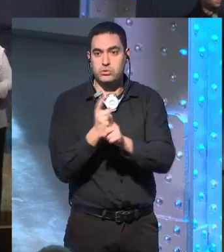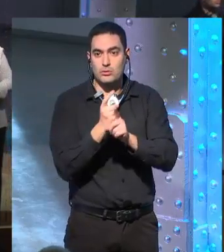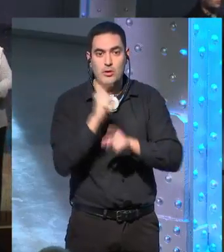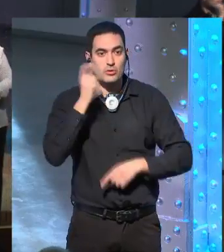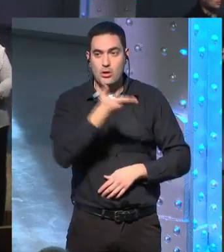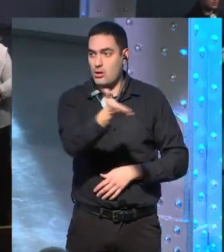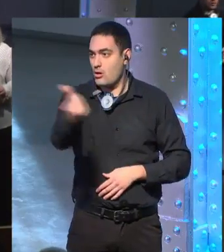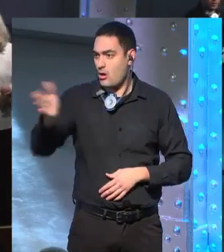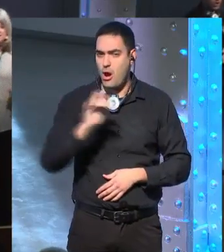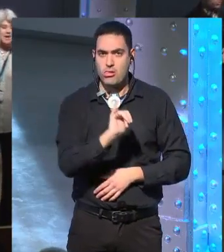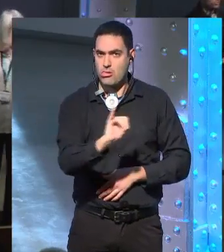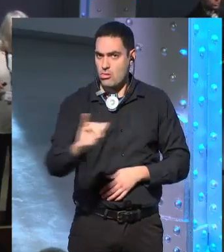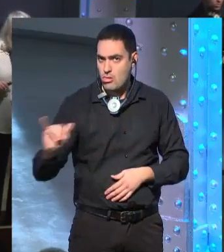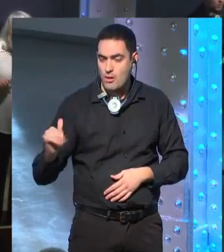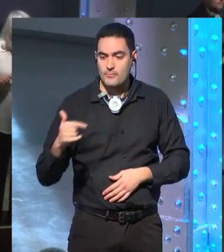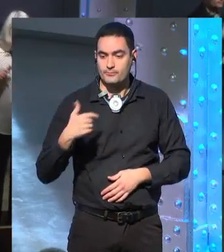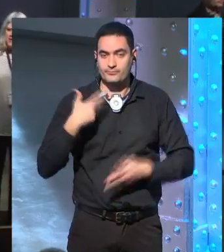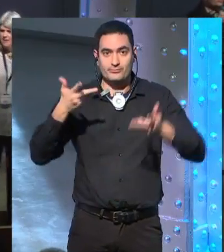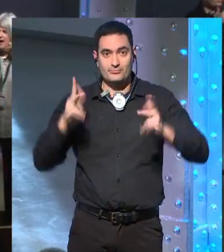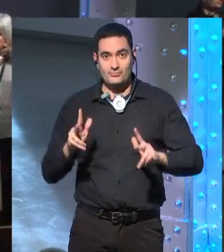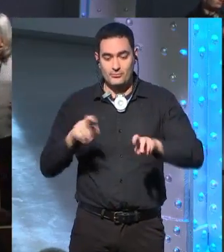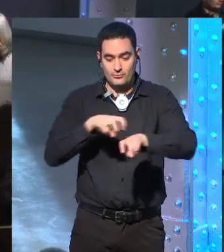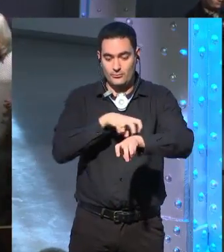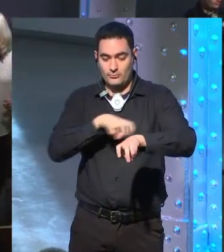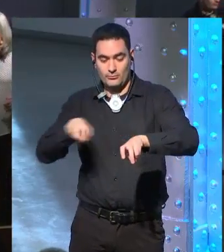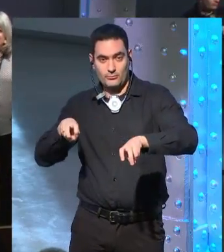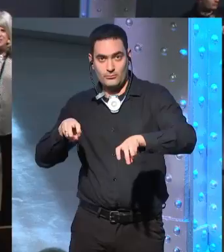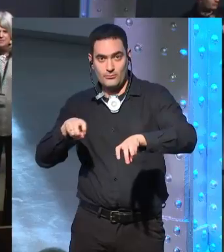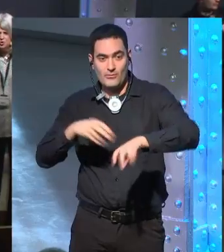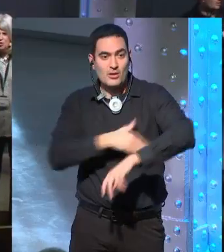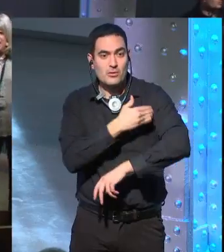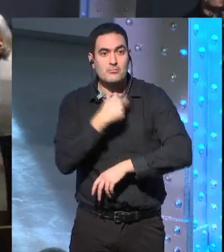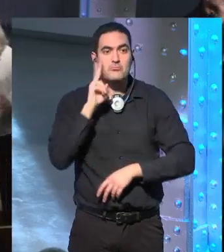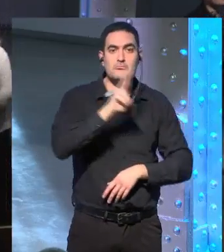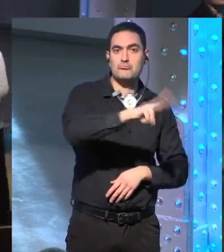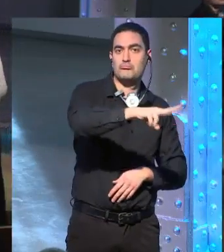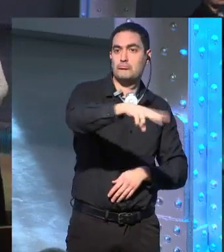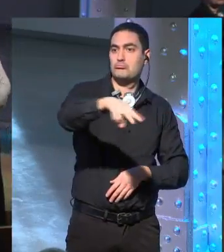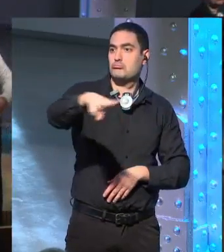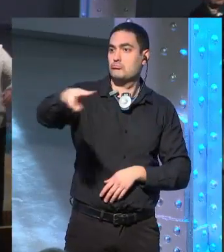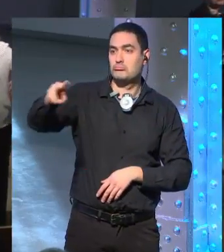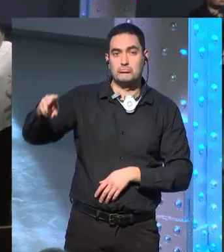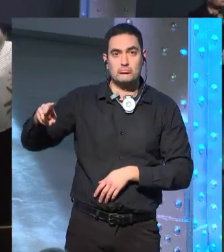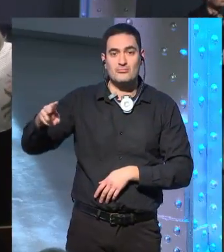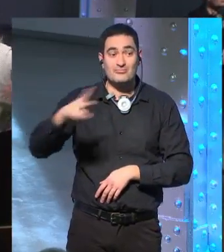público, porque yo me senté en la fila de atrás viendo a los estudiantes